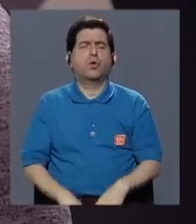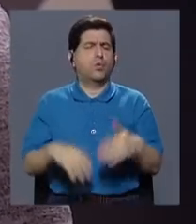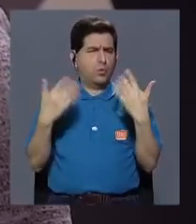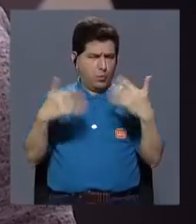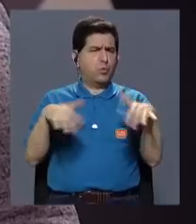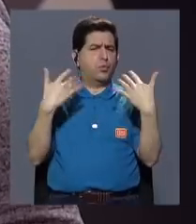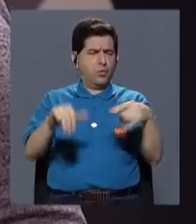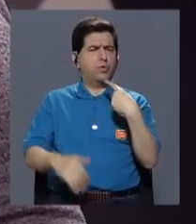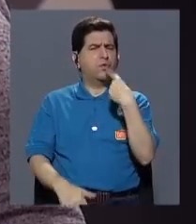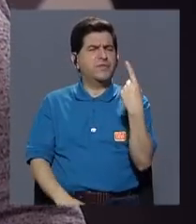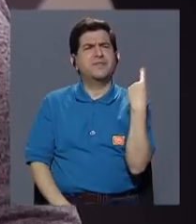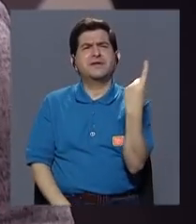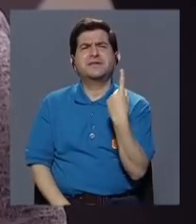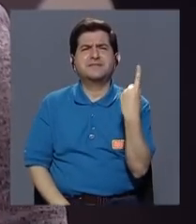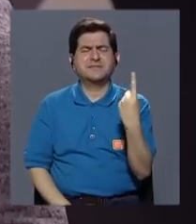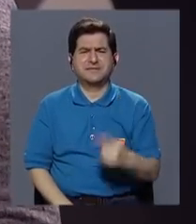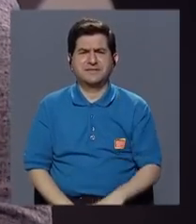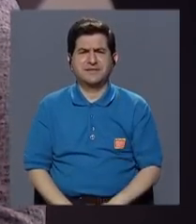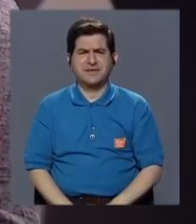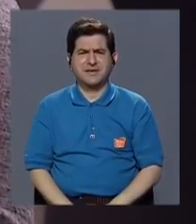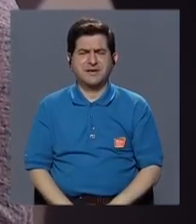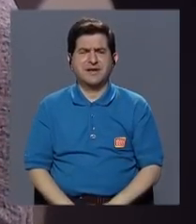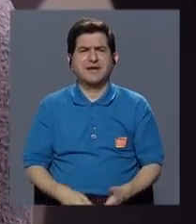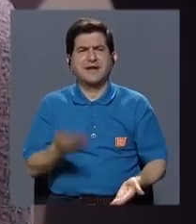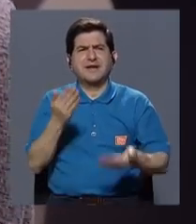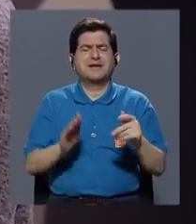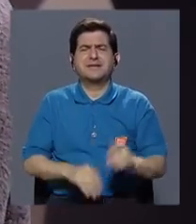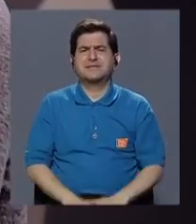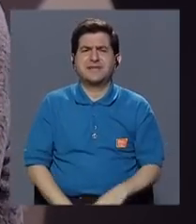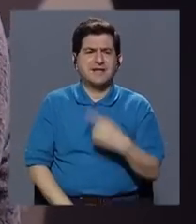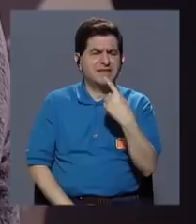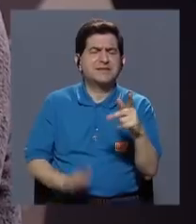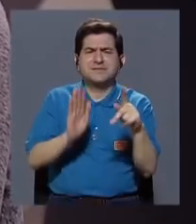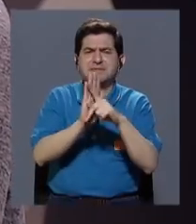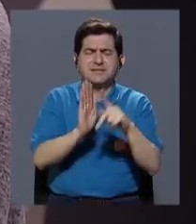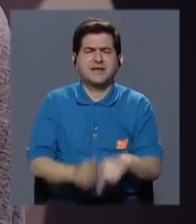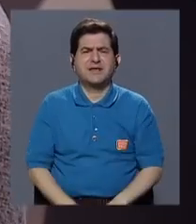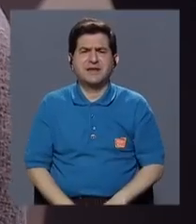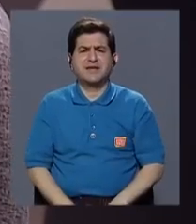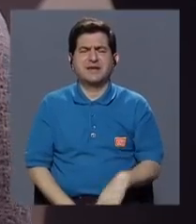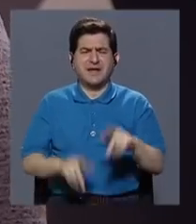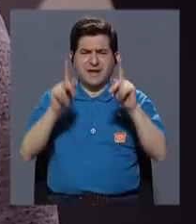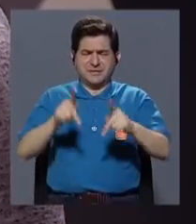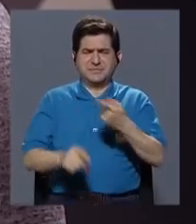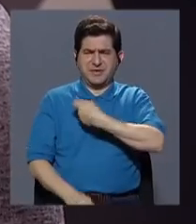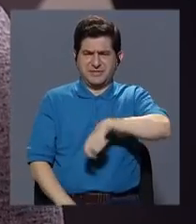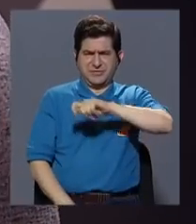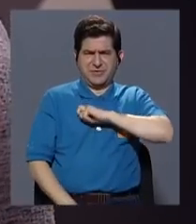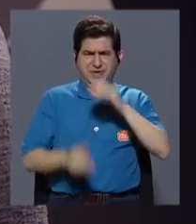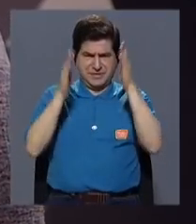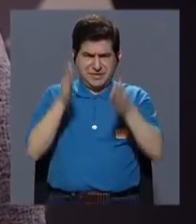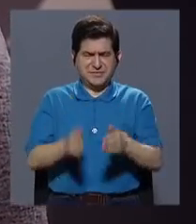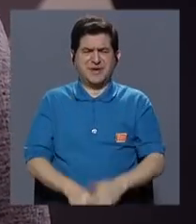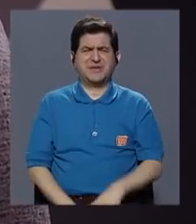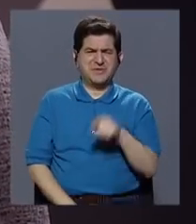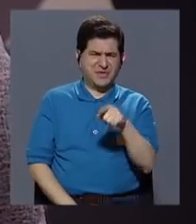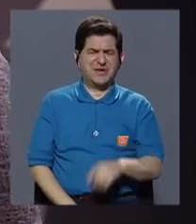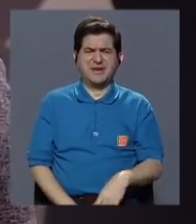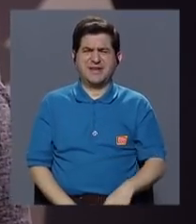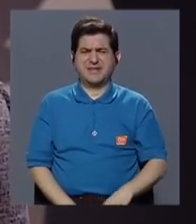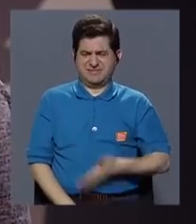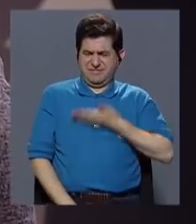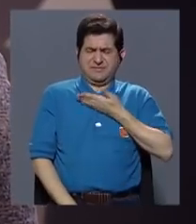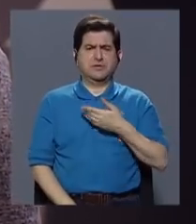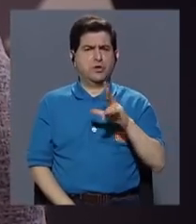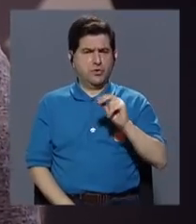ver siempre se ha dicho que hay como como un tabú sobre el español es muy odioso de total no creo que sea nubosos creo que son muy crudos y que